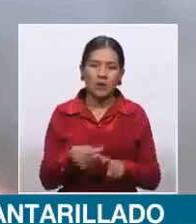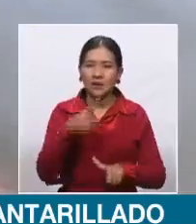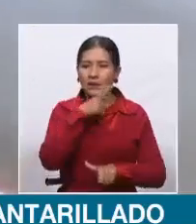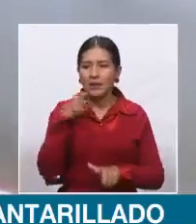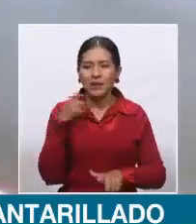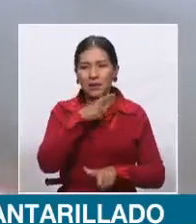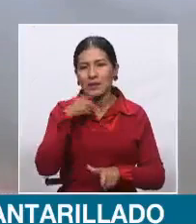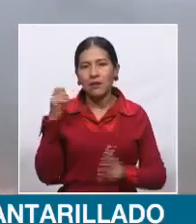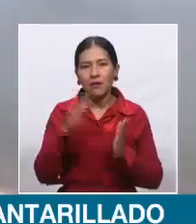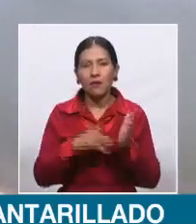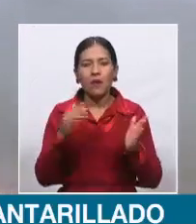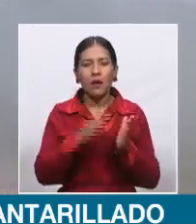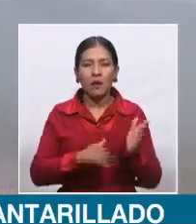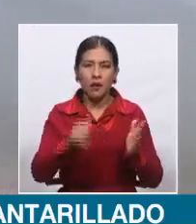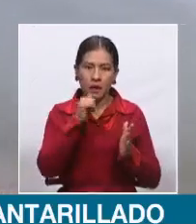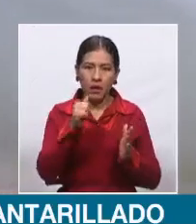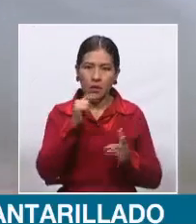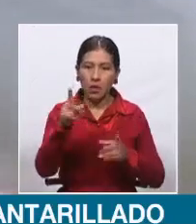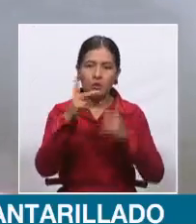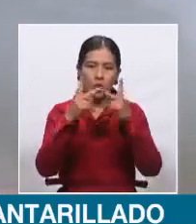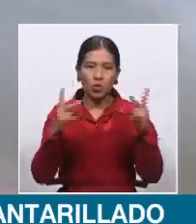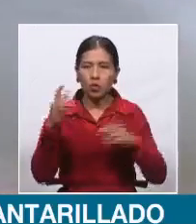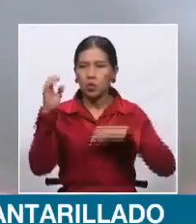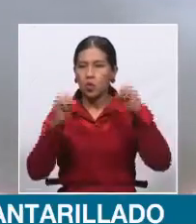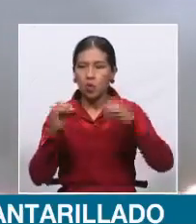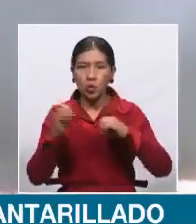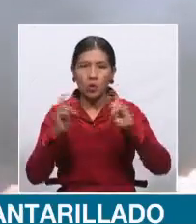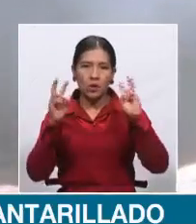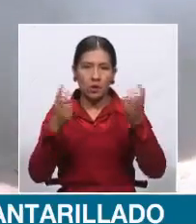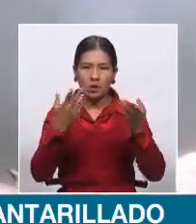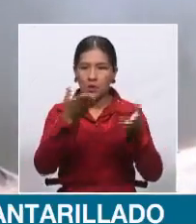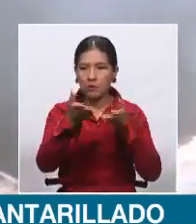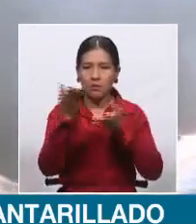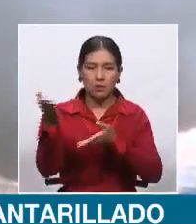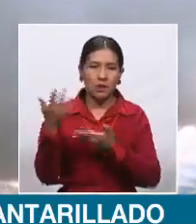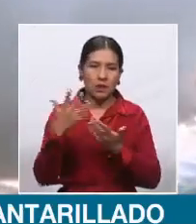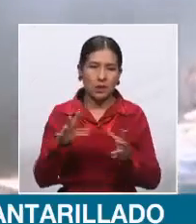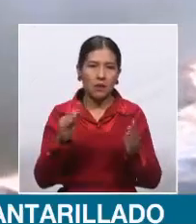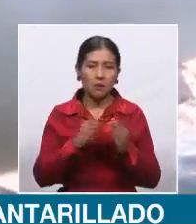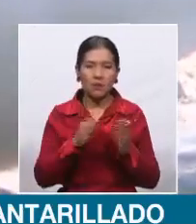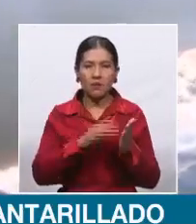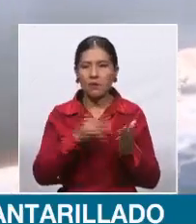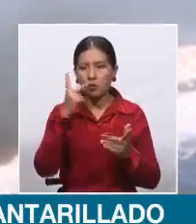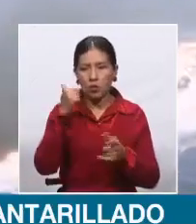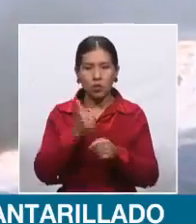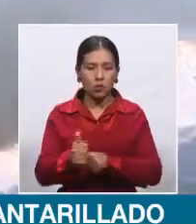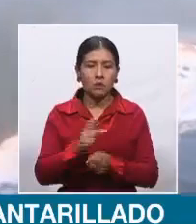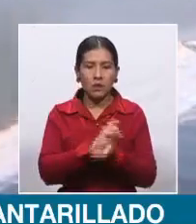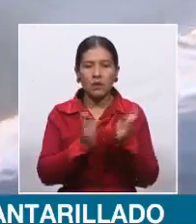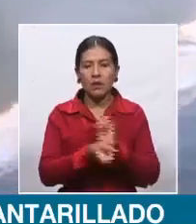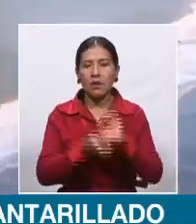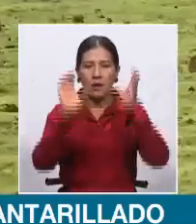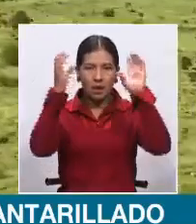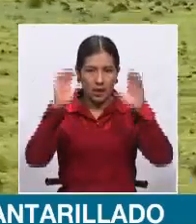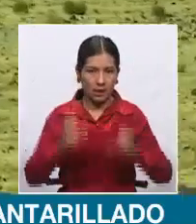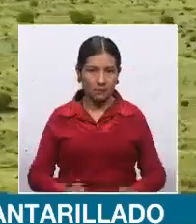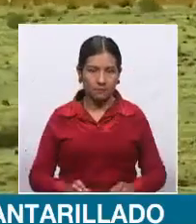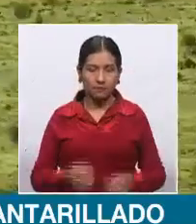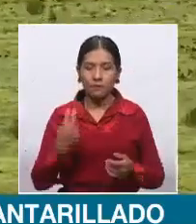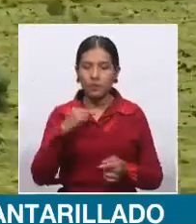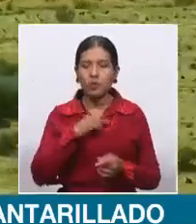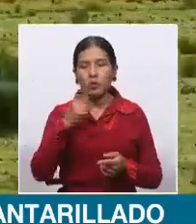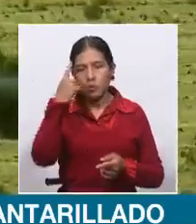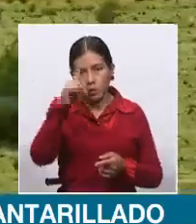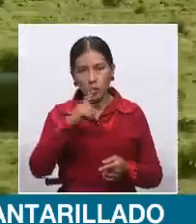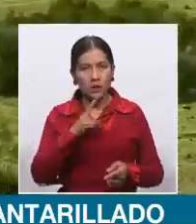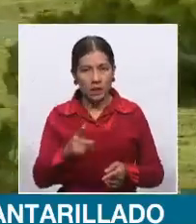de las zonas áridas de Potosí y de Oruro, se están repitiendo estos efectos del cambio climático, ¿no? Entonces, es para ello que